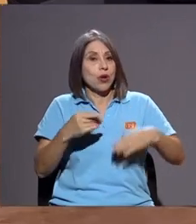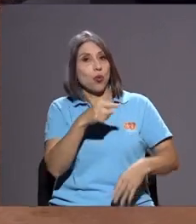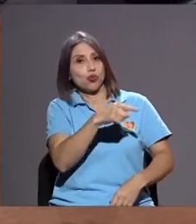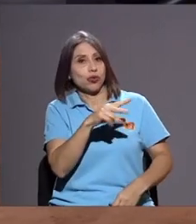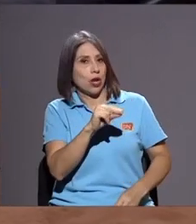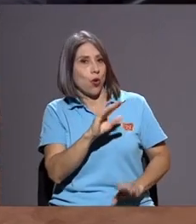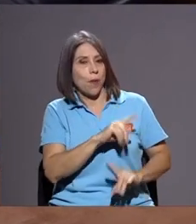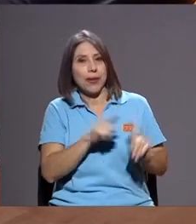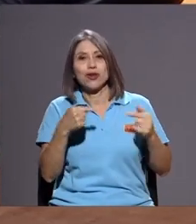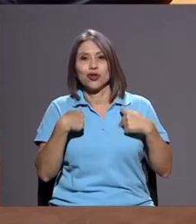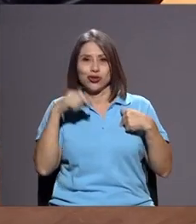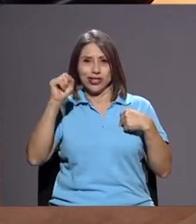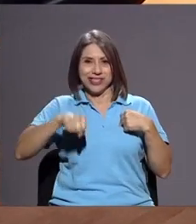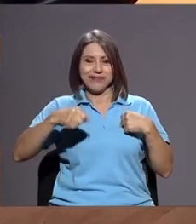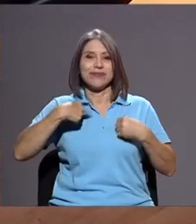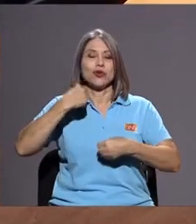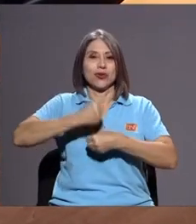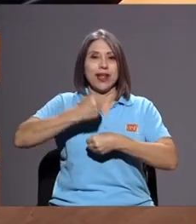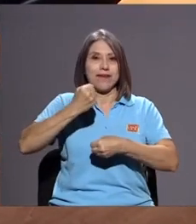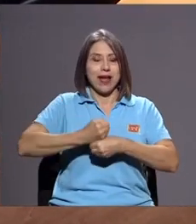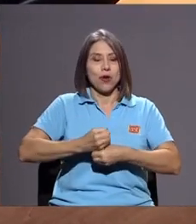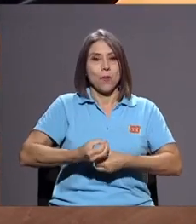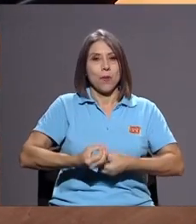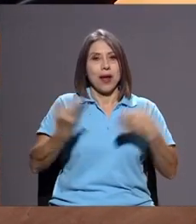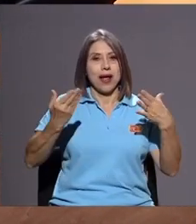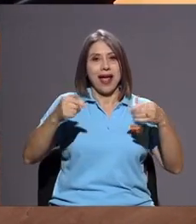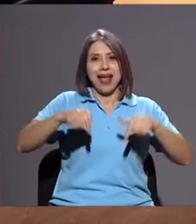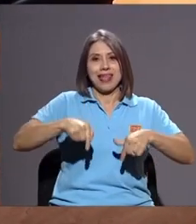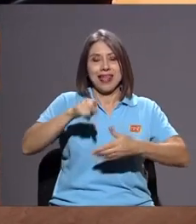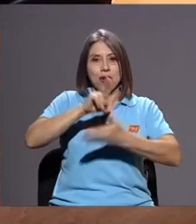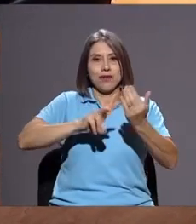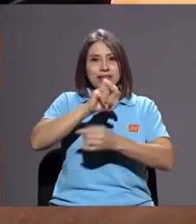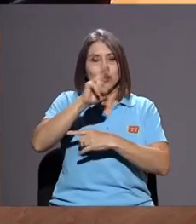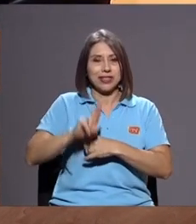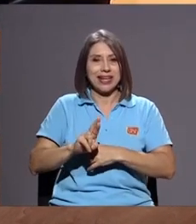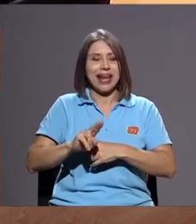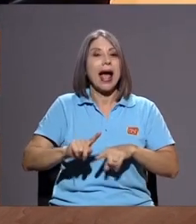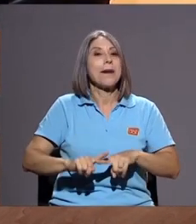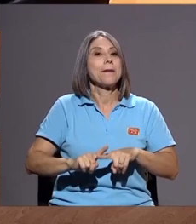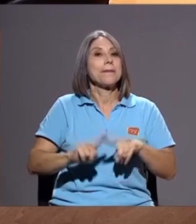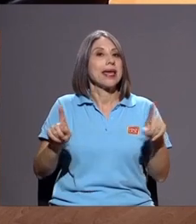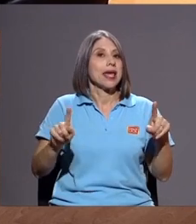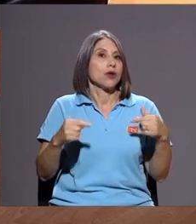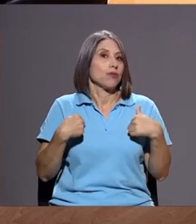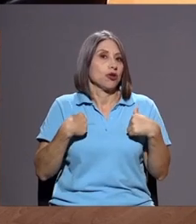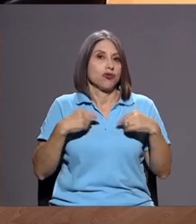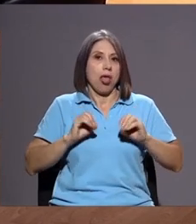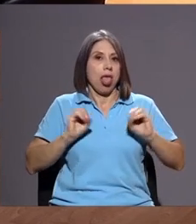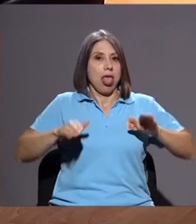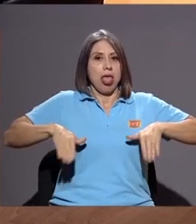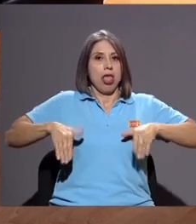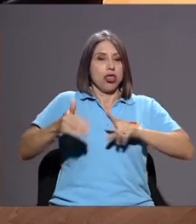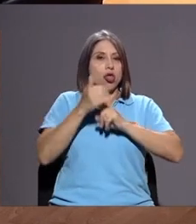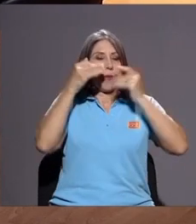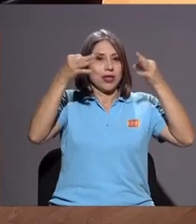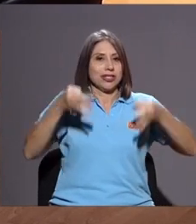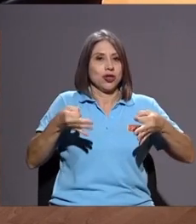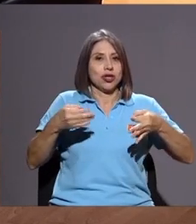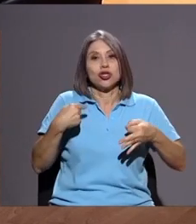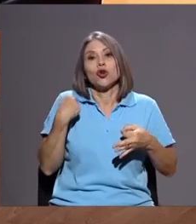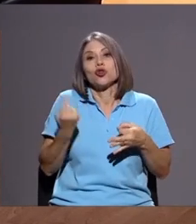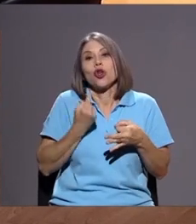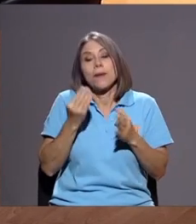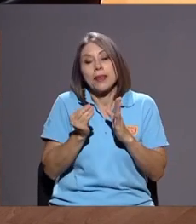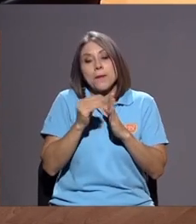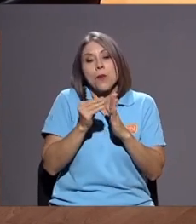yo yo trabajo para el estado aquí en la universidad de costa rica pero bueno yo no tomó ninguna decisión más que las notas de mis